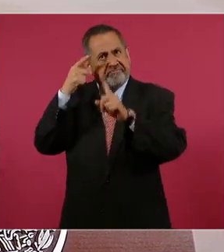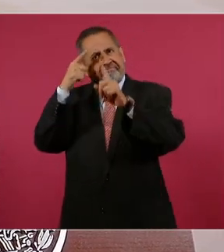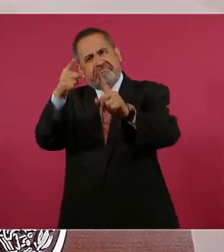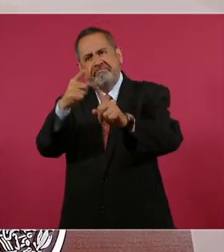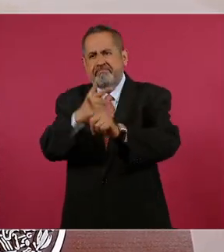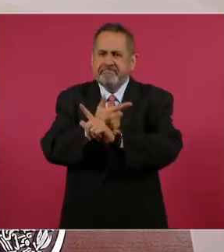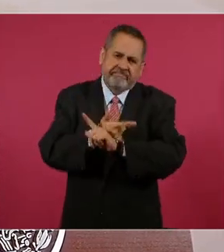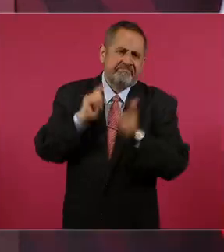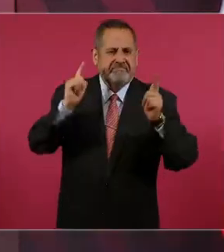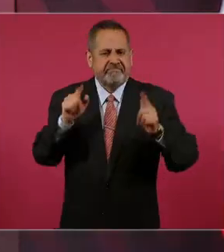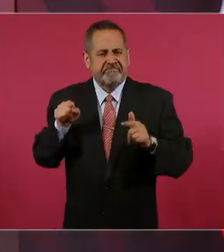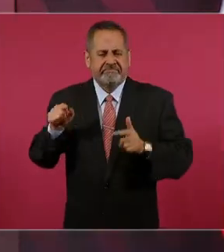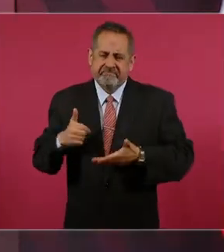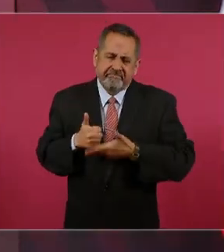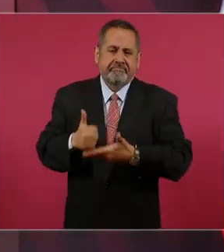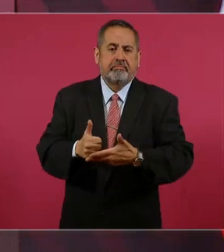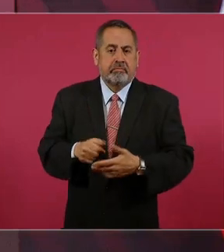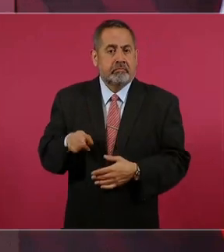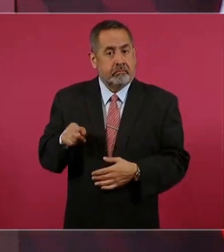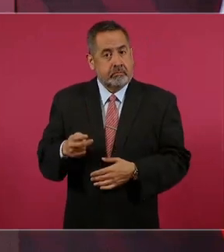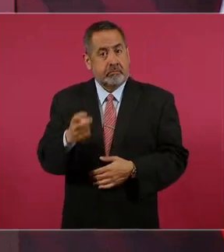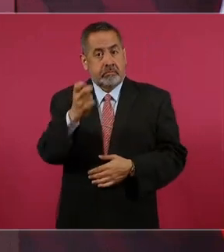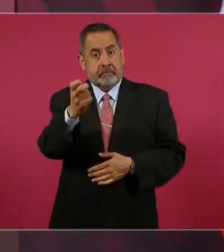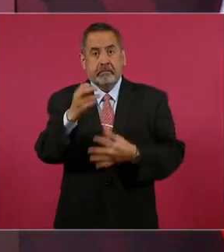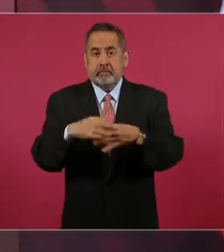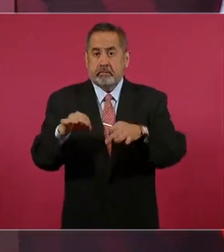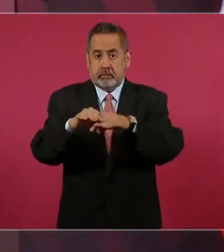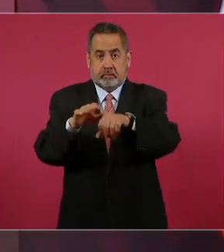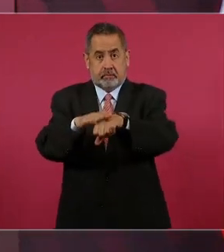Esto también es importante para los jóvenes,